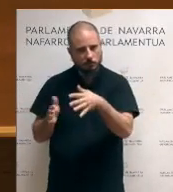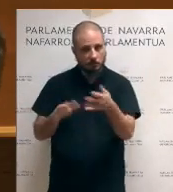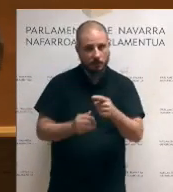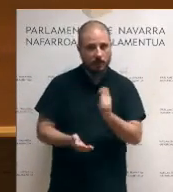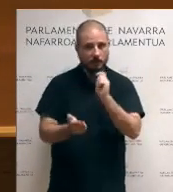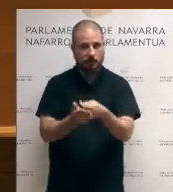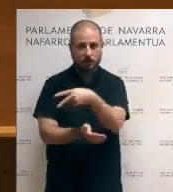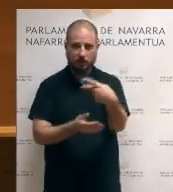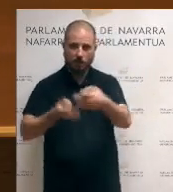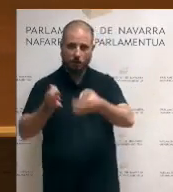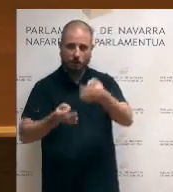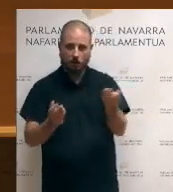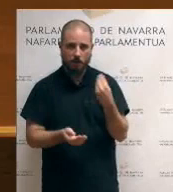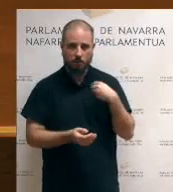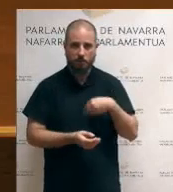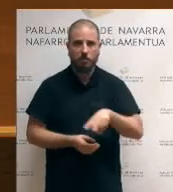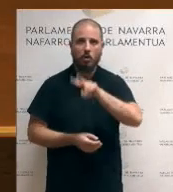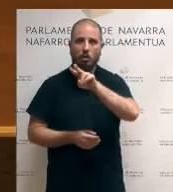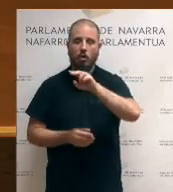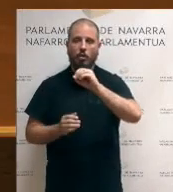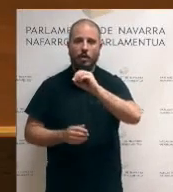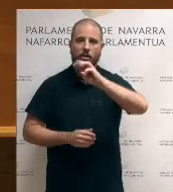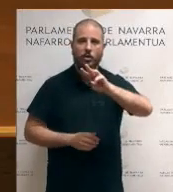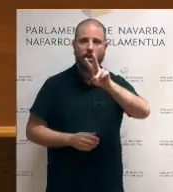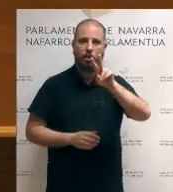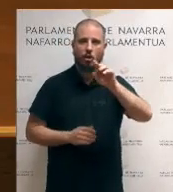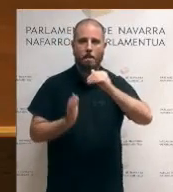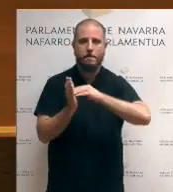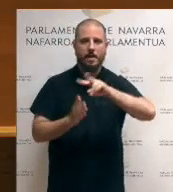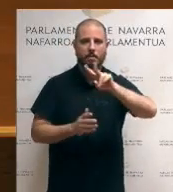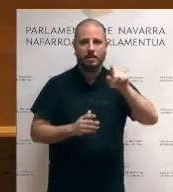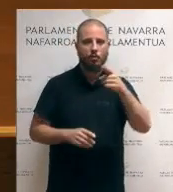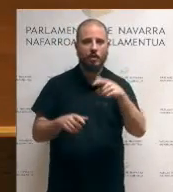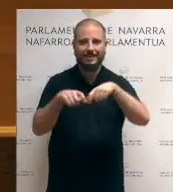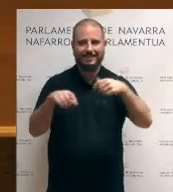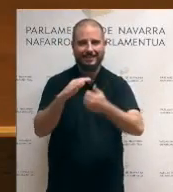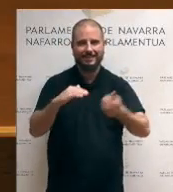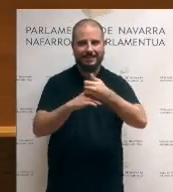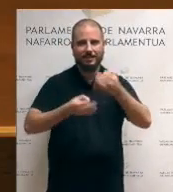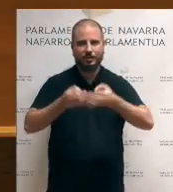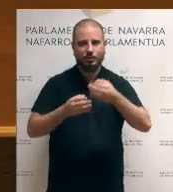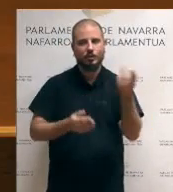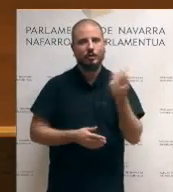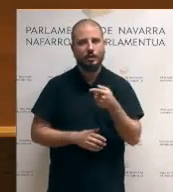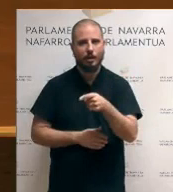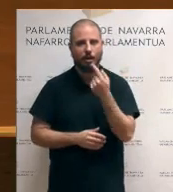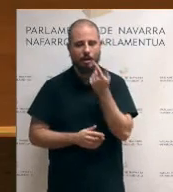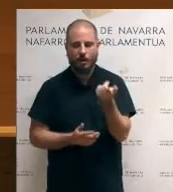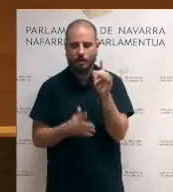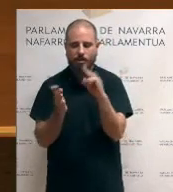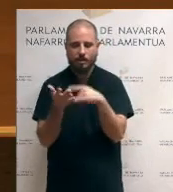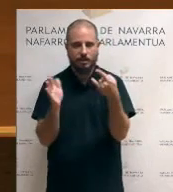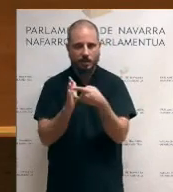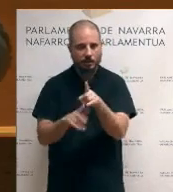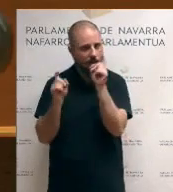como la conocida 203-2021 del Tribunal Superior de Justicia, que dice respecto a una serie de textos utilizados en el sistema educativo